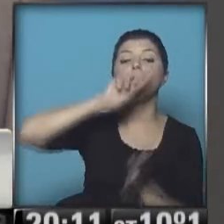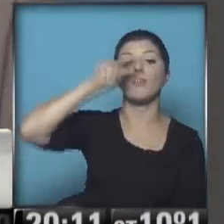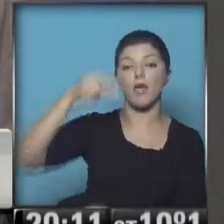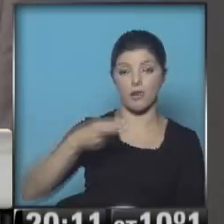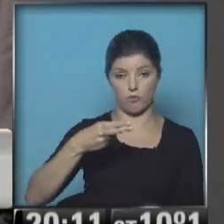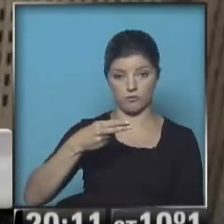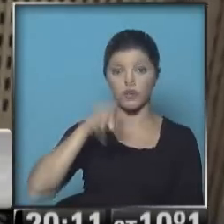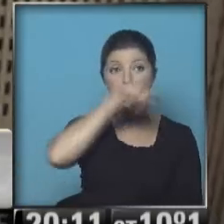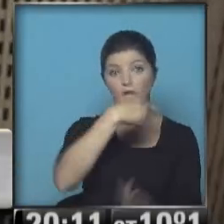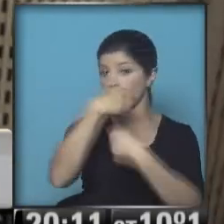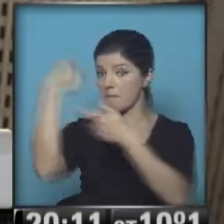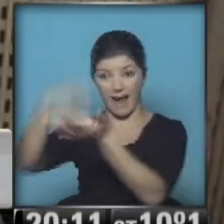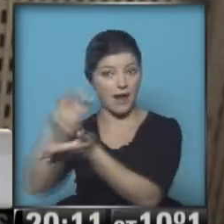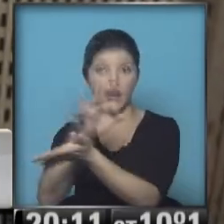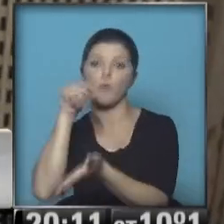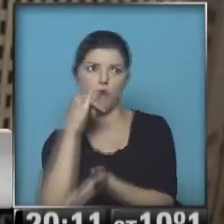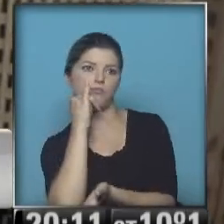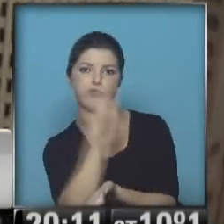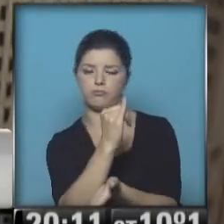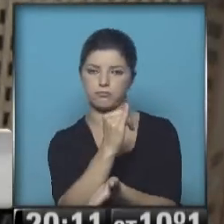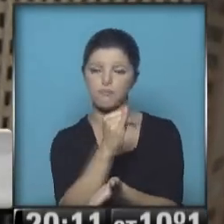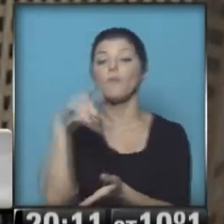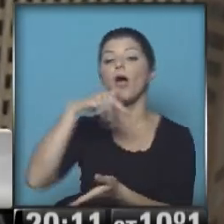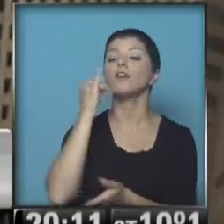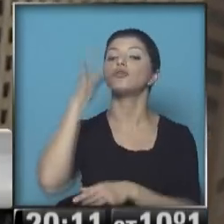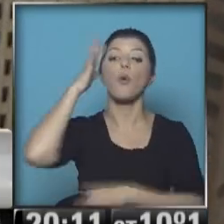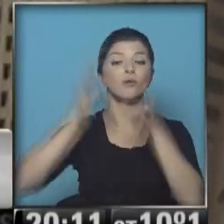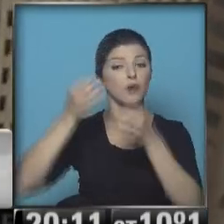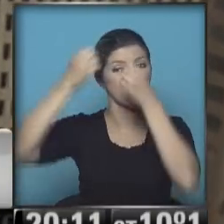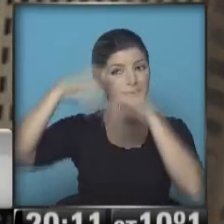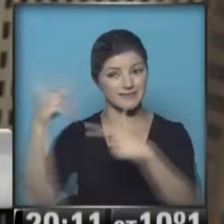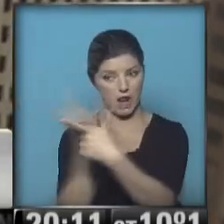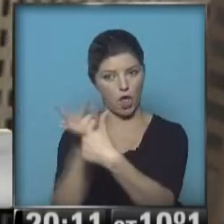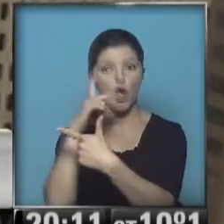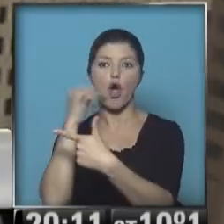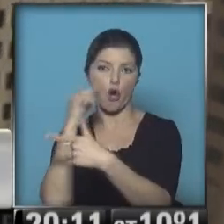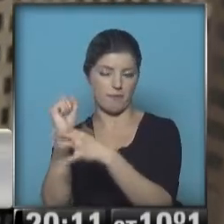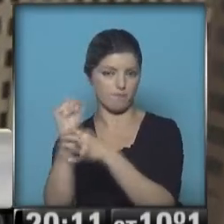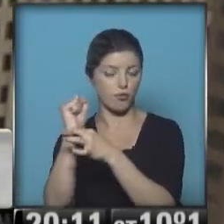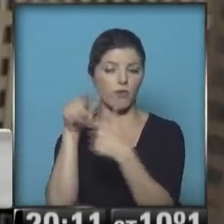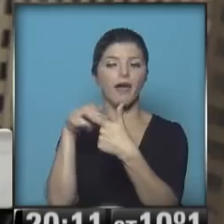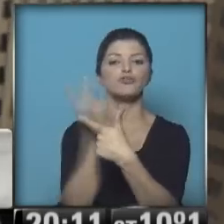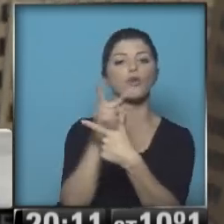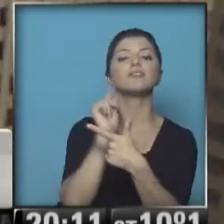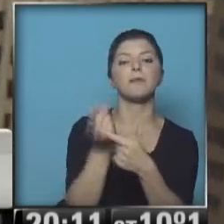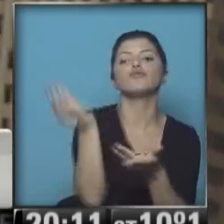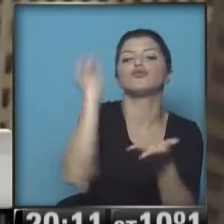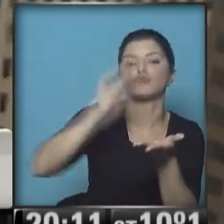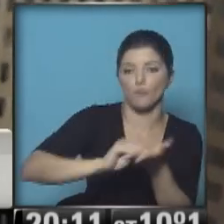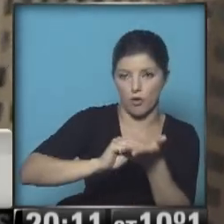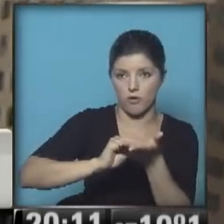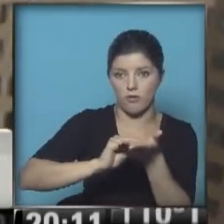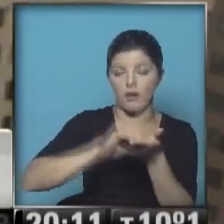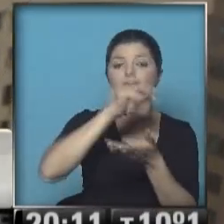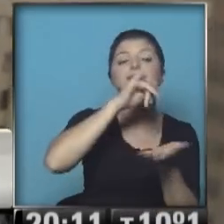de bonos argentinos. Los juicios iniciados en Londres por Soros y Bass fueron precedidos por las acciones judiciales en Bruselas y